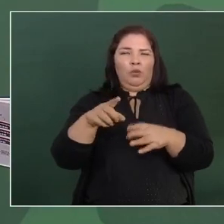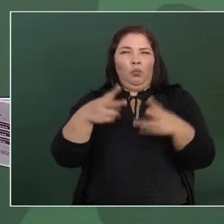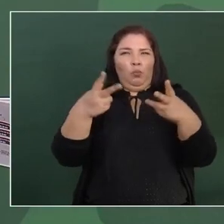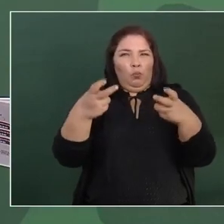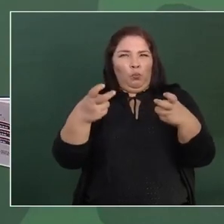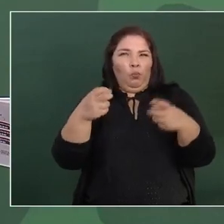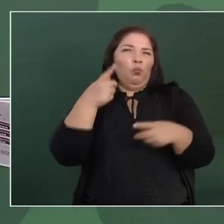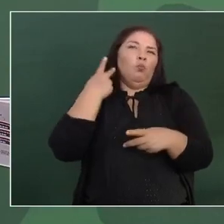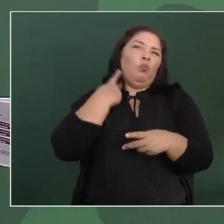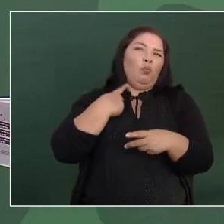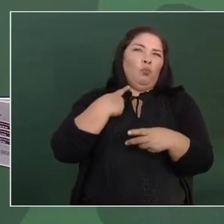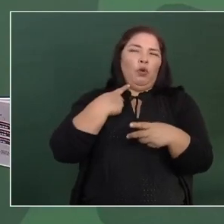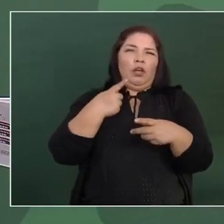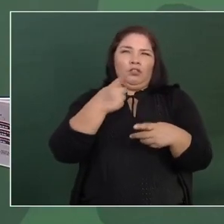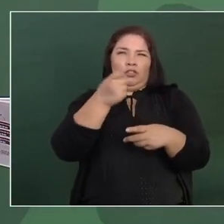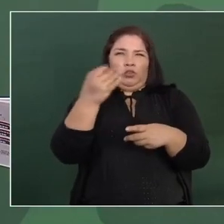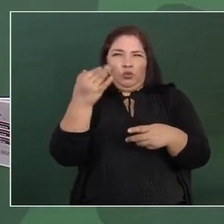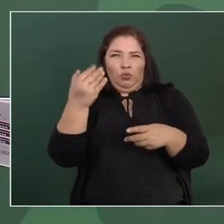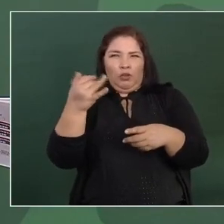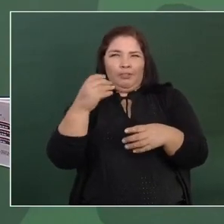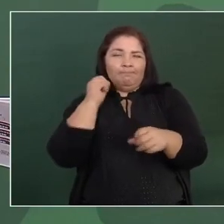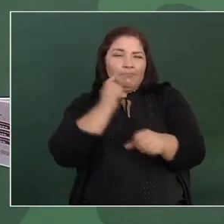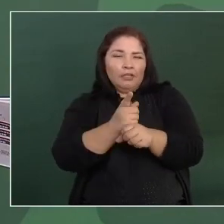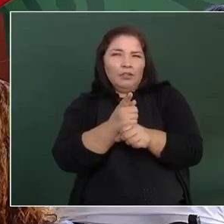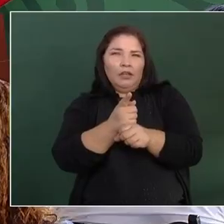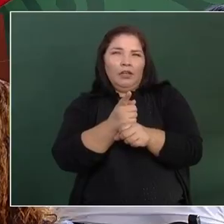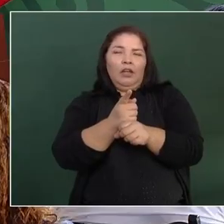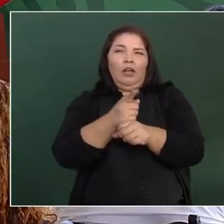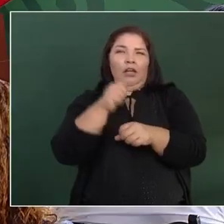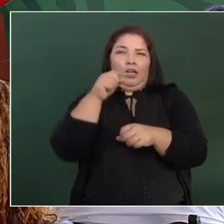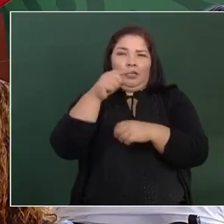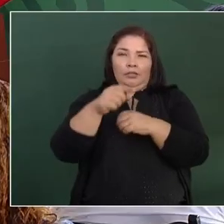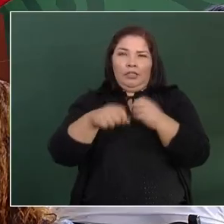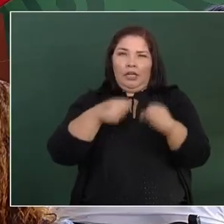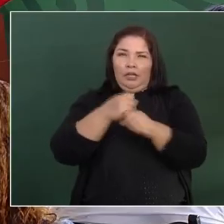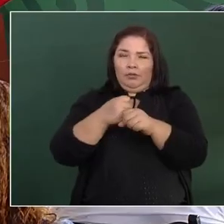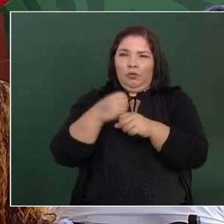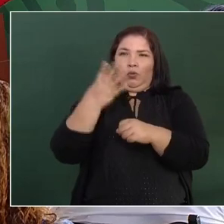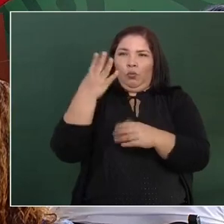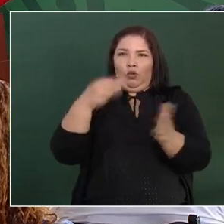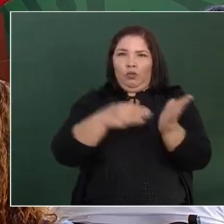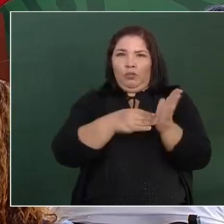clandestinas, 150 tomas clandestinas localizadas, en lo que va del año